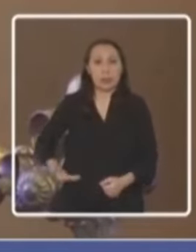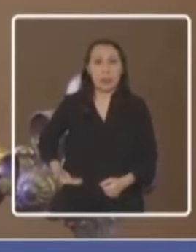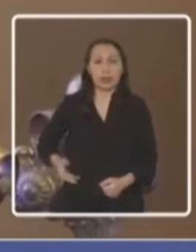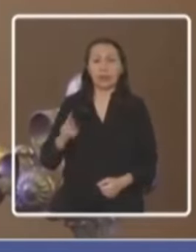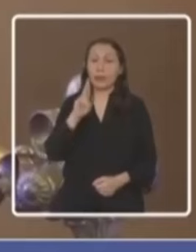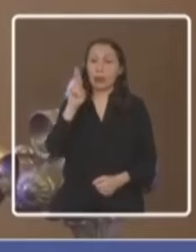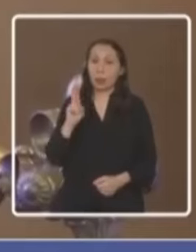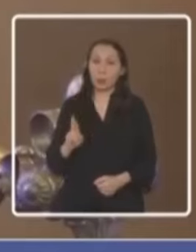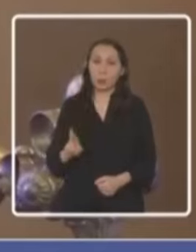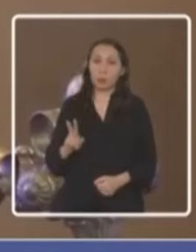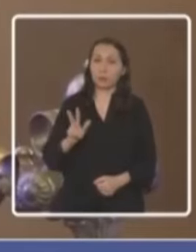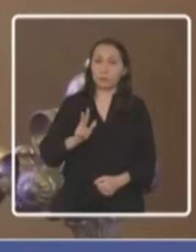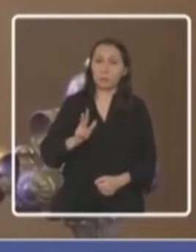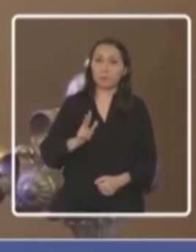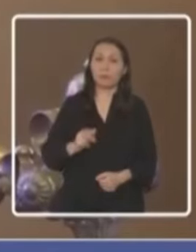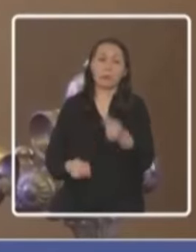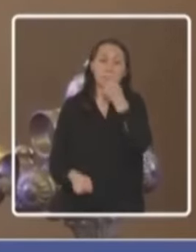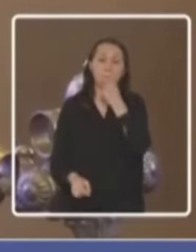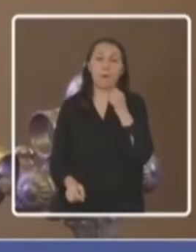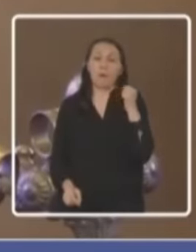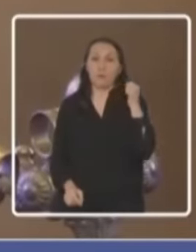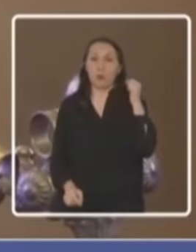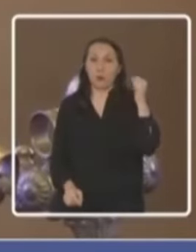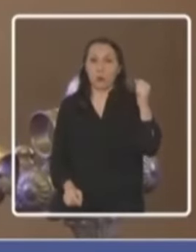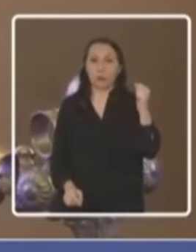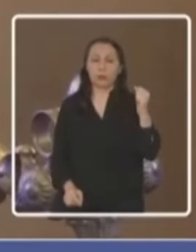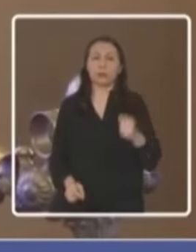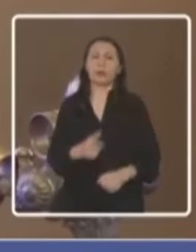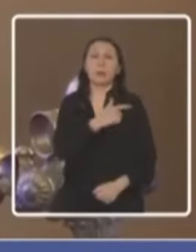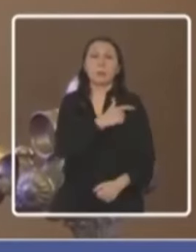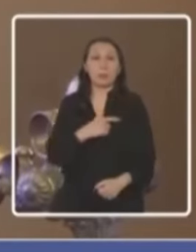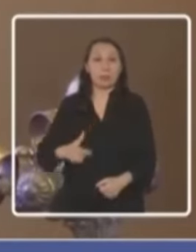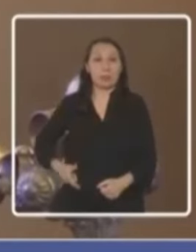10 estaciones de metro. 10. ¿Eso es casualidad?